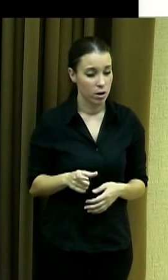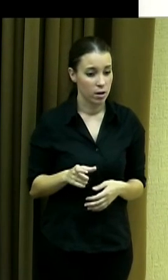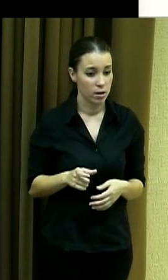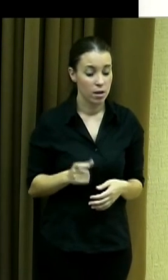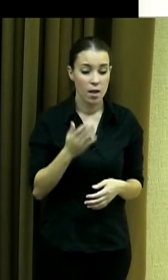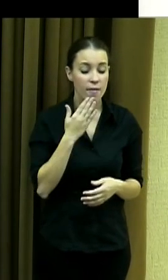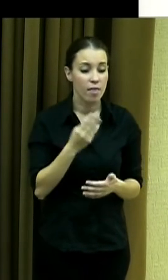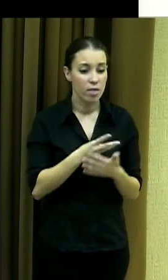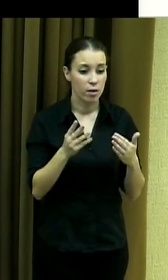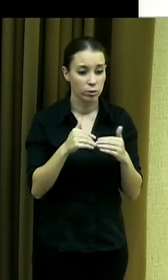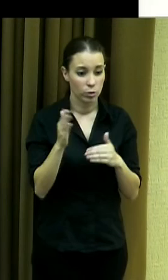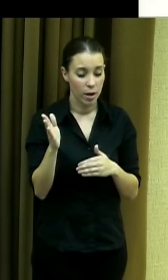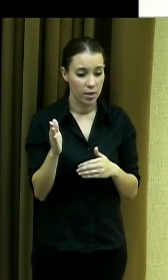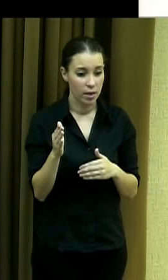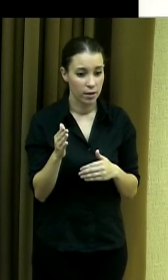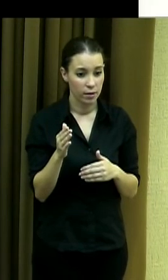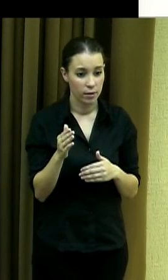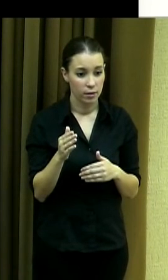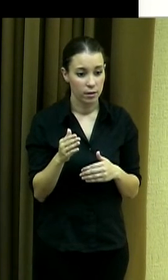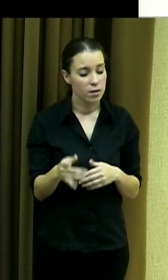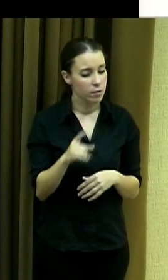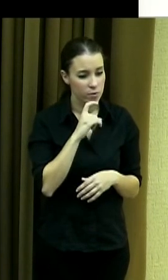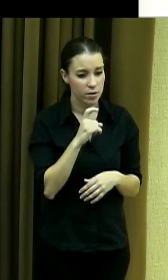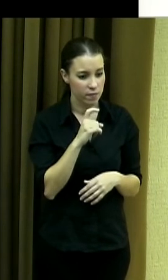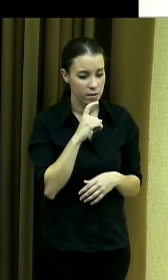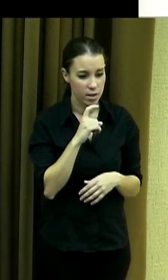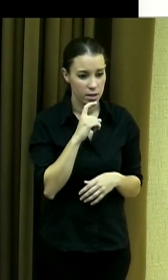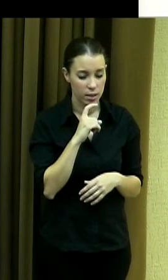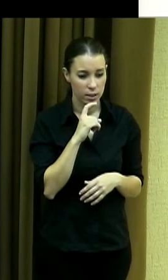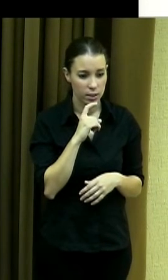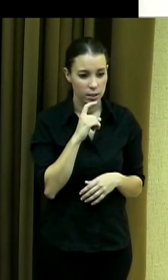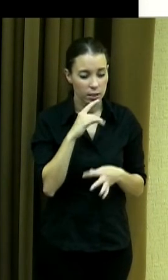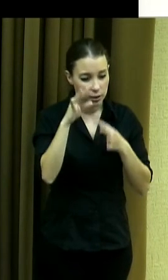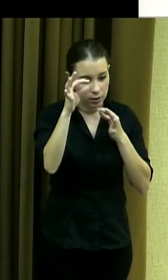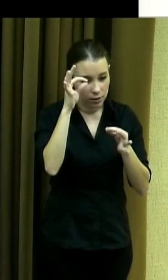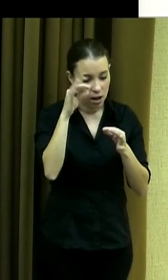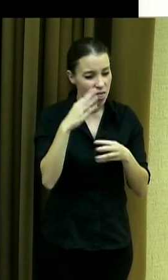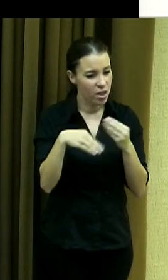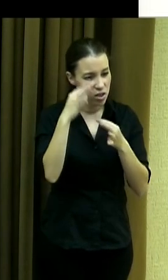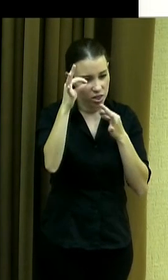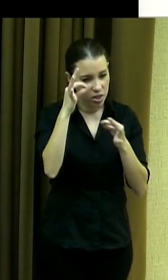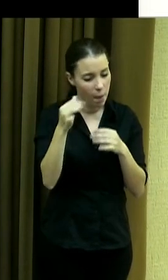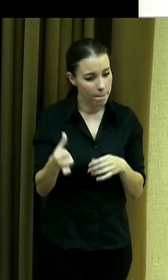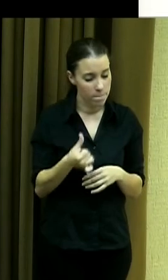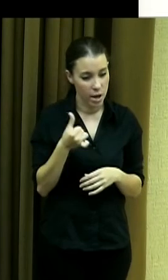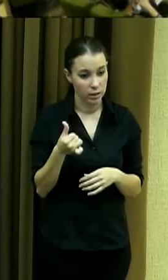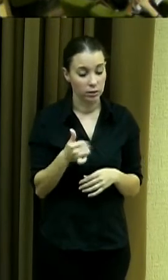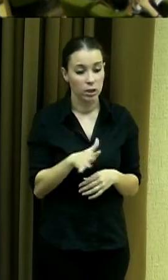de 18 años es bastante compleja y hay que hacerlo de forma más exhaustiva y más estricta,